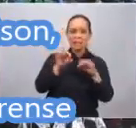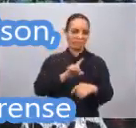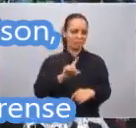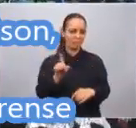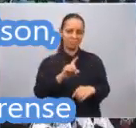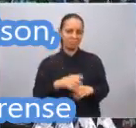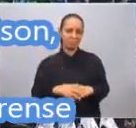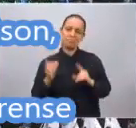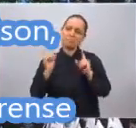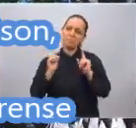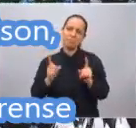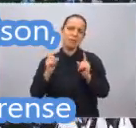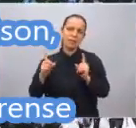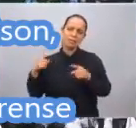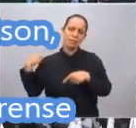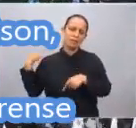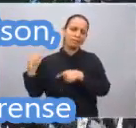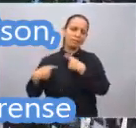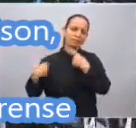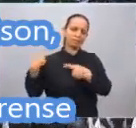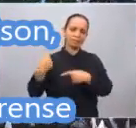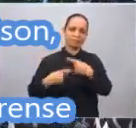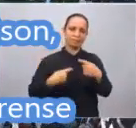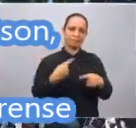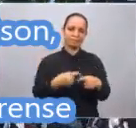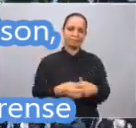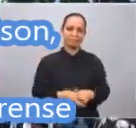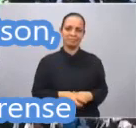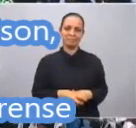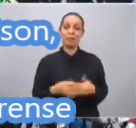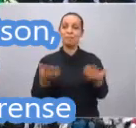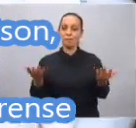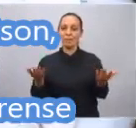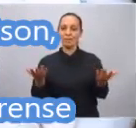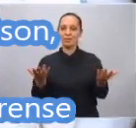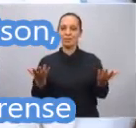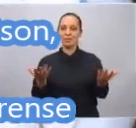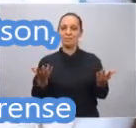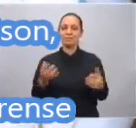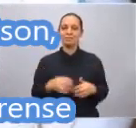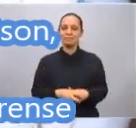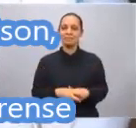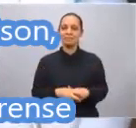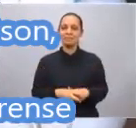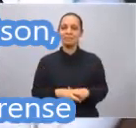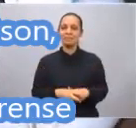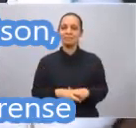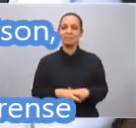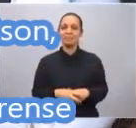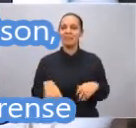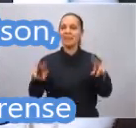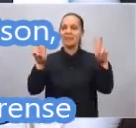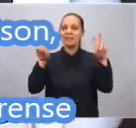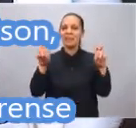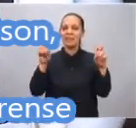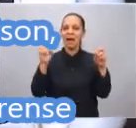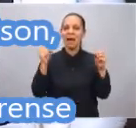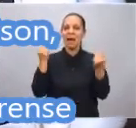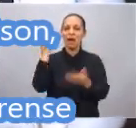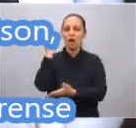Son los mismos de siempre. Por eso tampoco en materia de